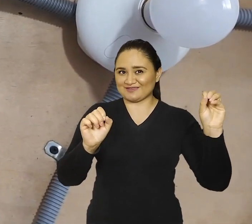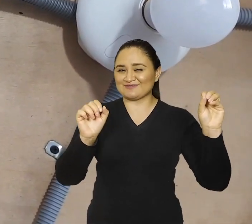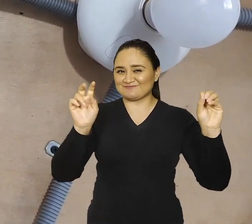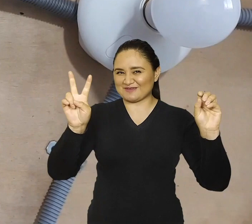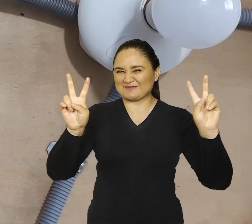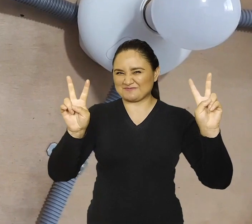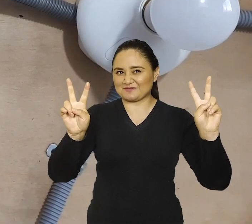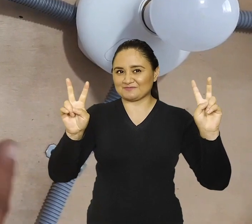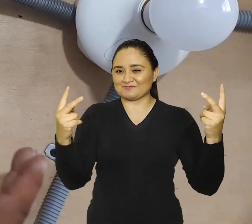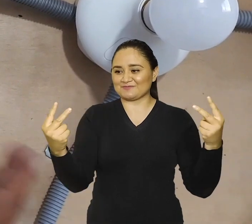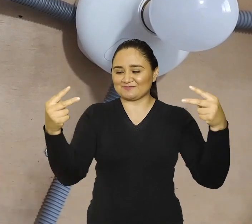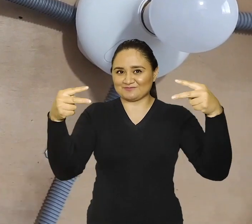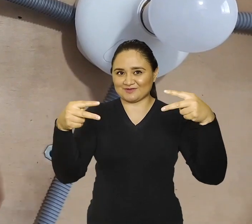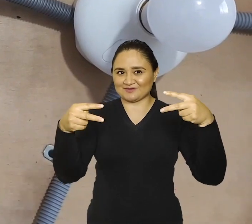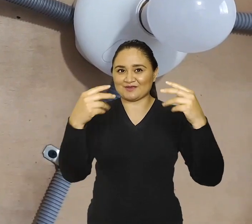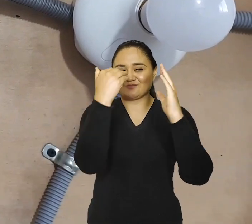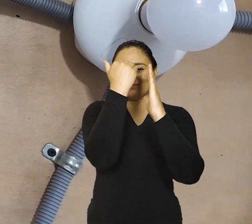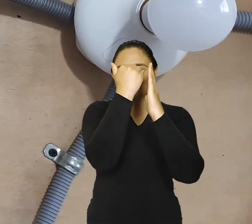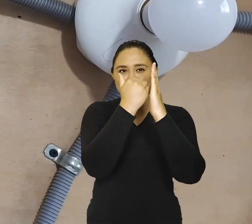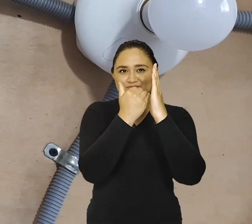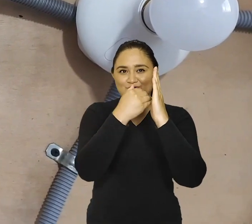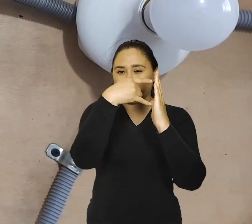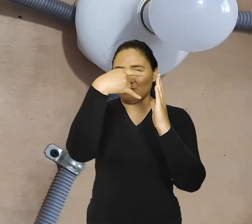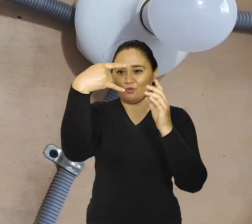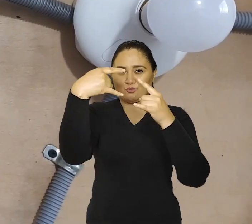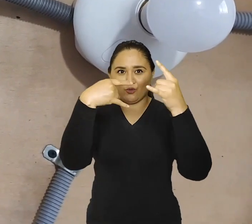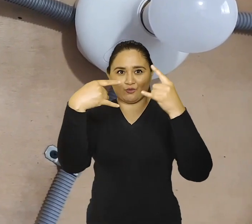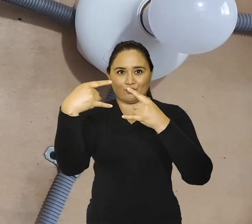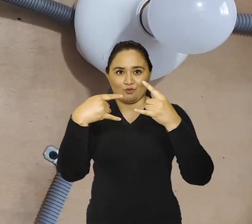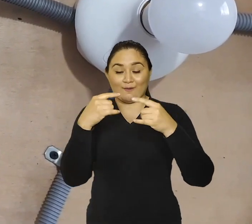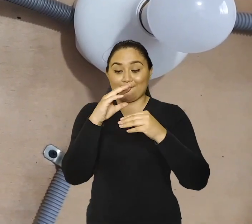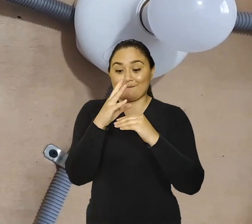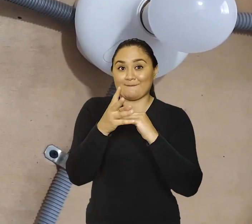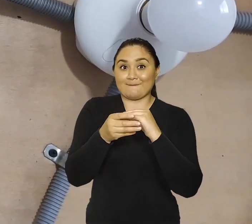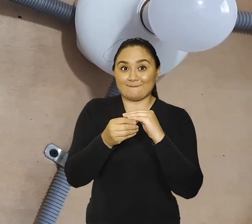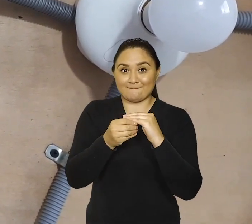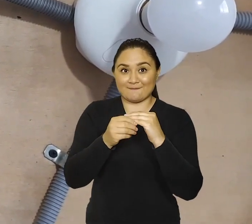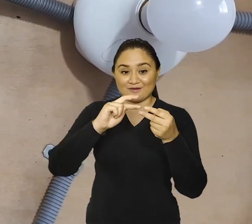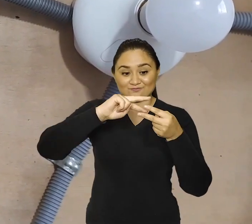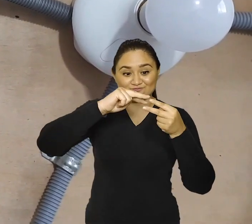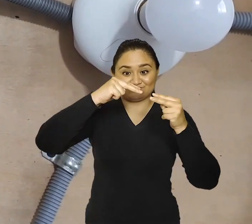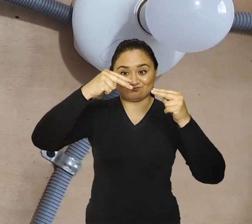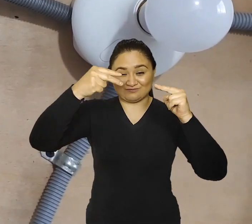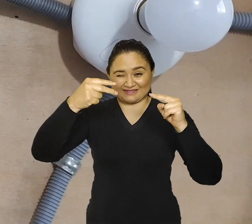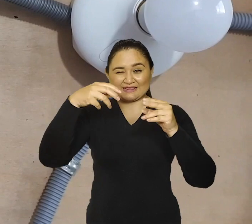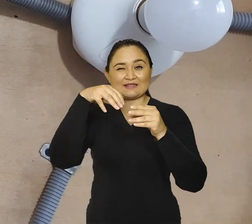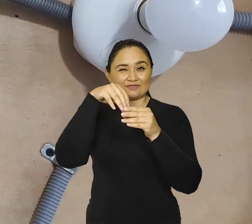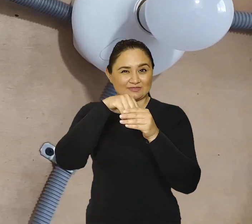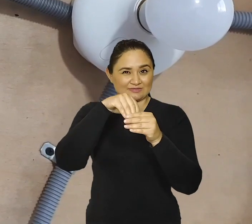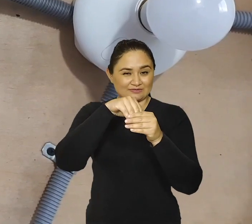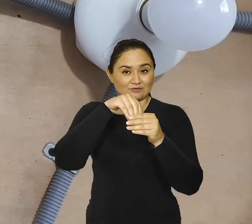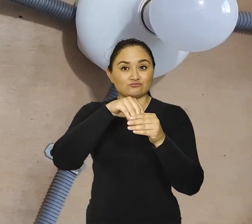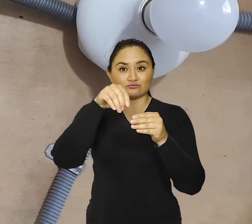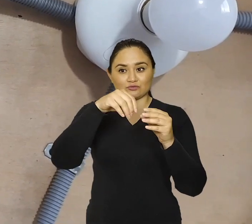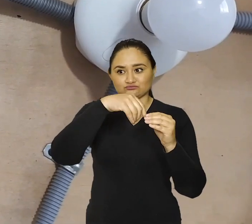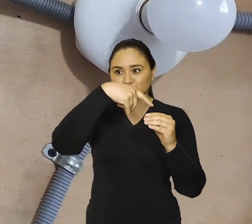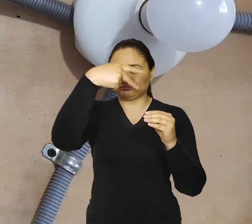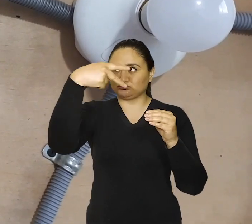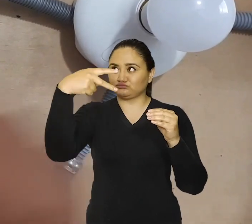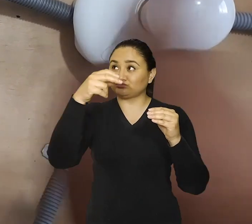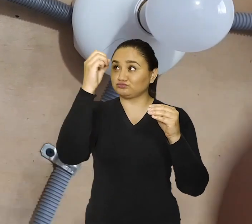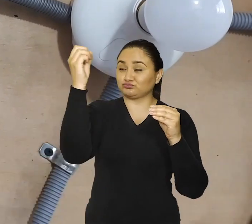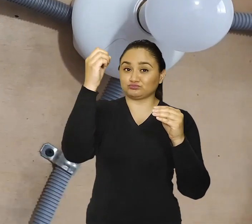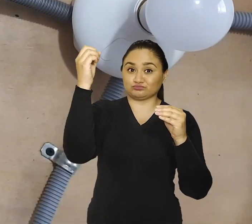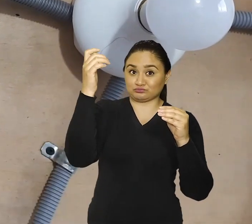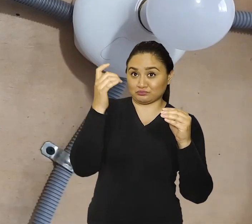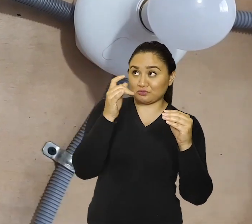serán distribuidos, como su nombre lo indica, en este tablero de distribución, más el cableado interno, tanto